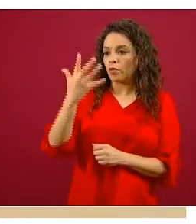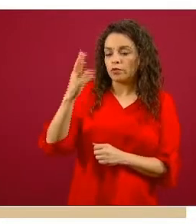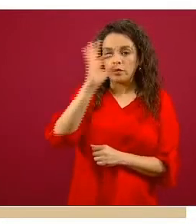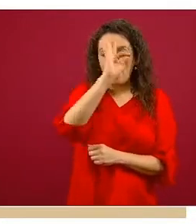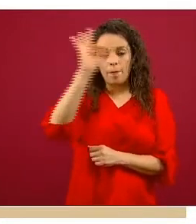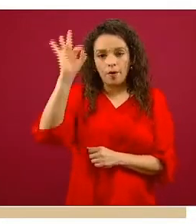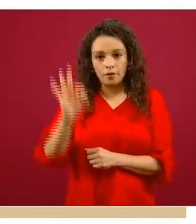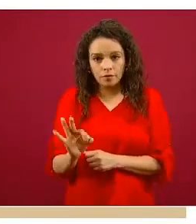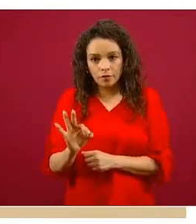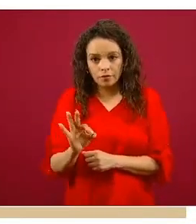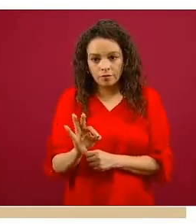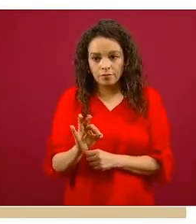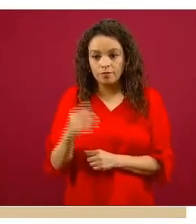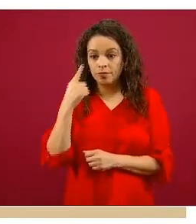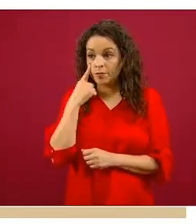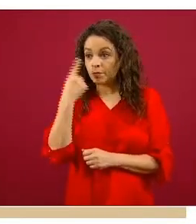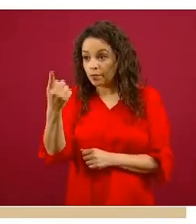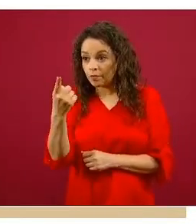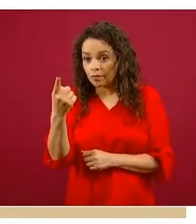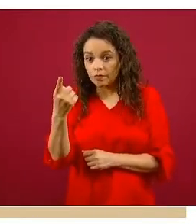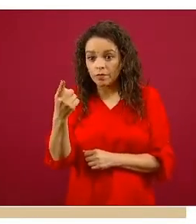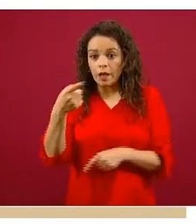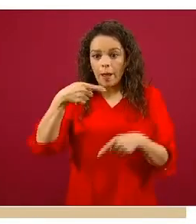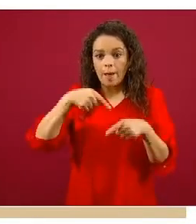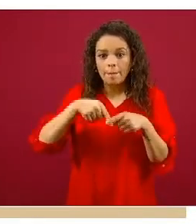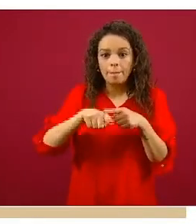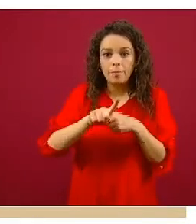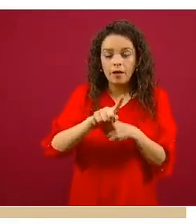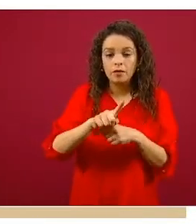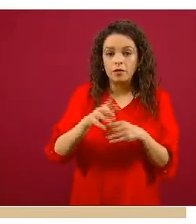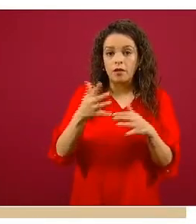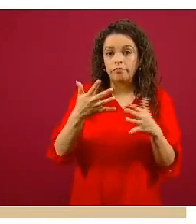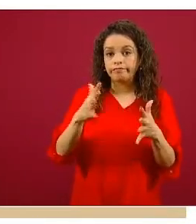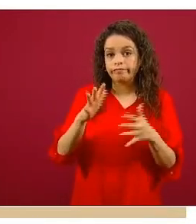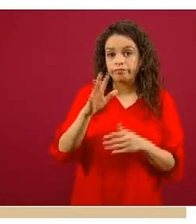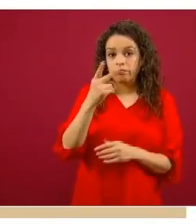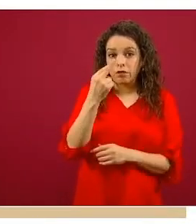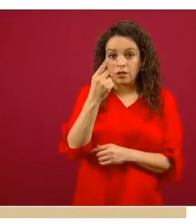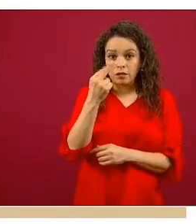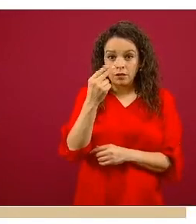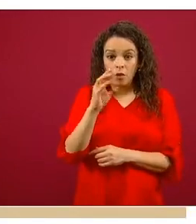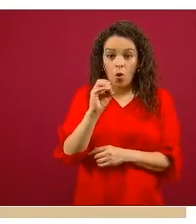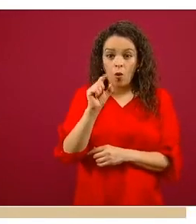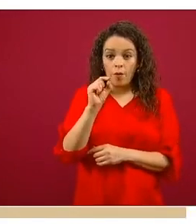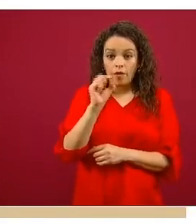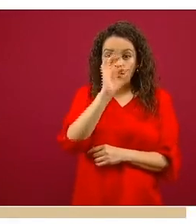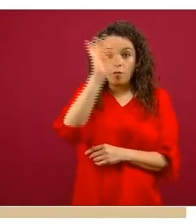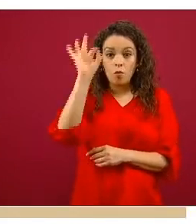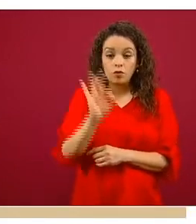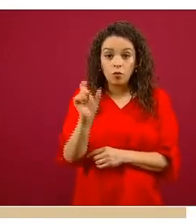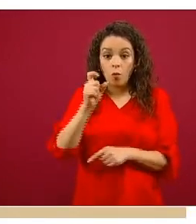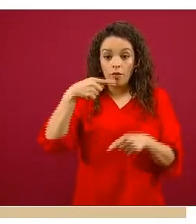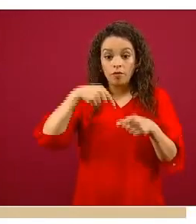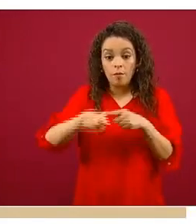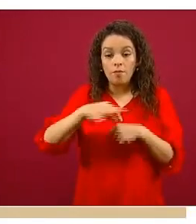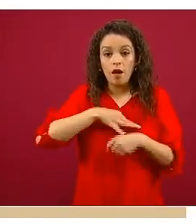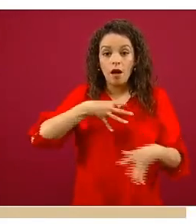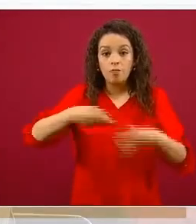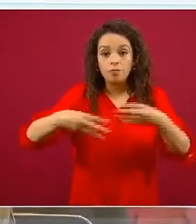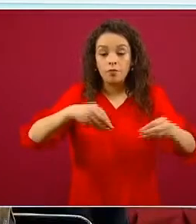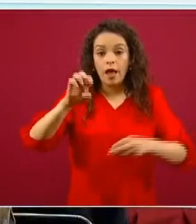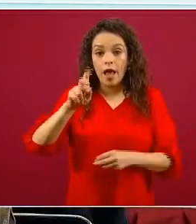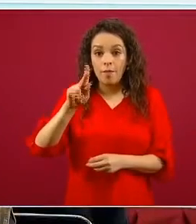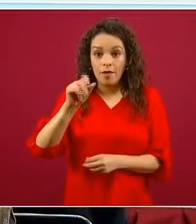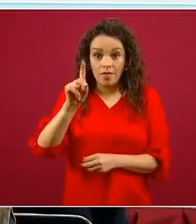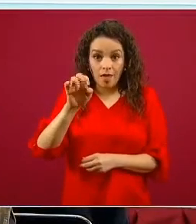1.5%. Vean que habíamos iniciado por encima del 20-25% al inicio de la epidemia.